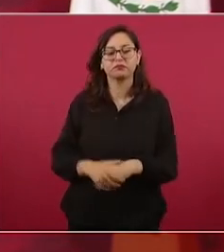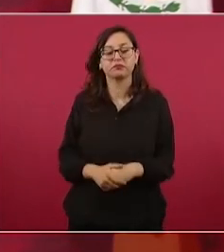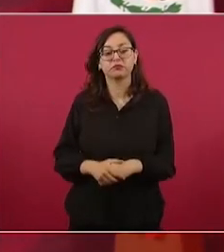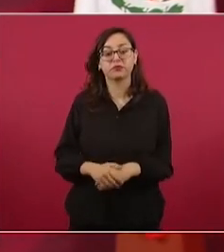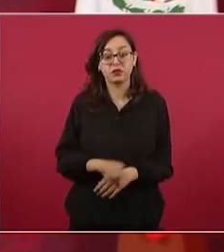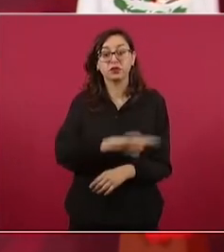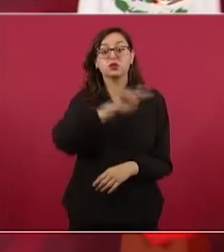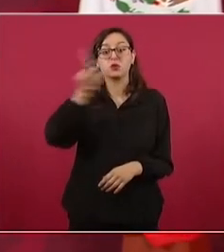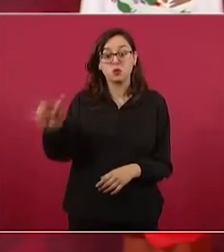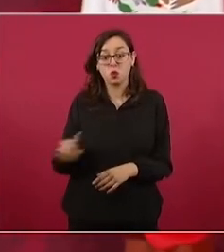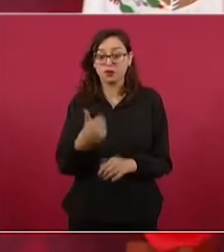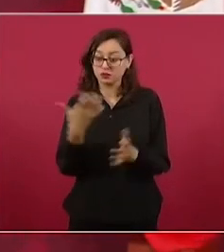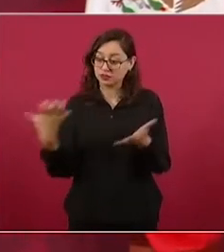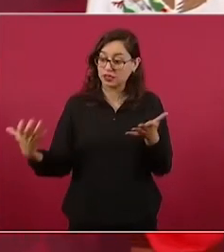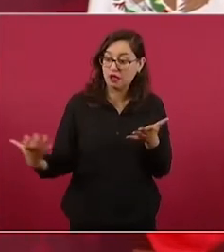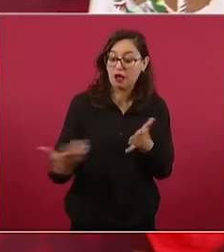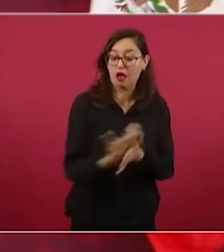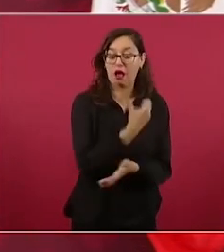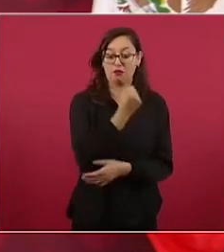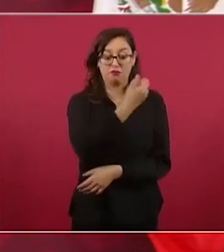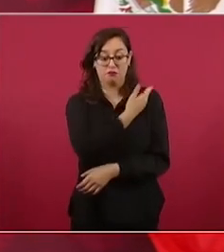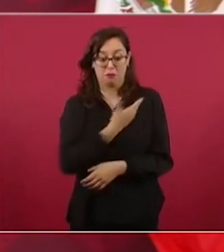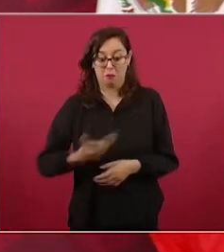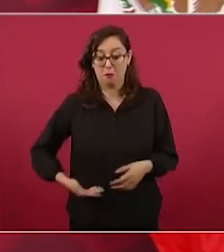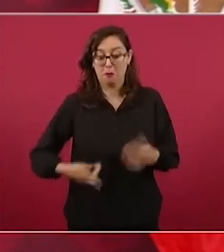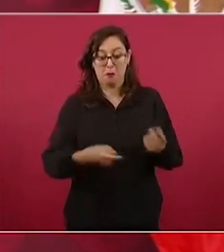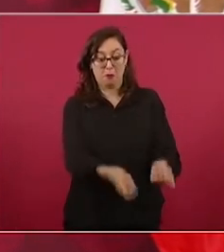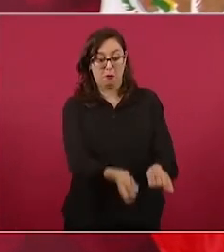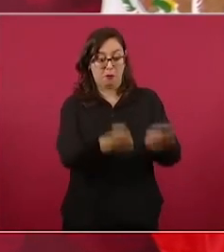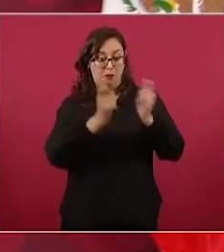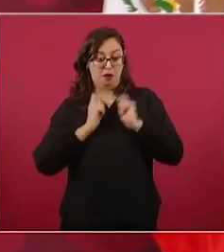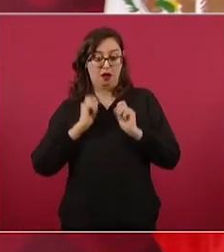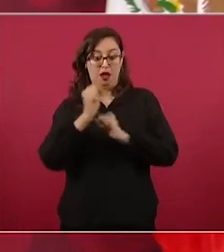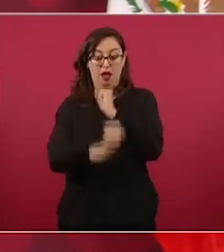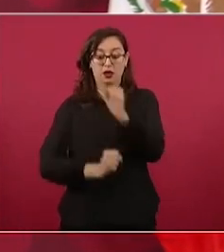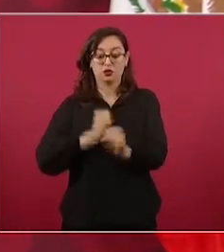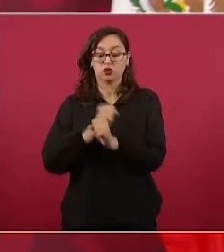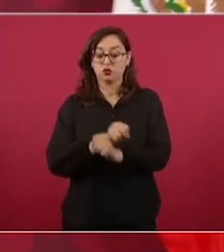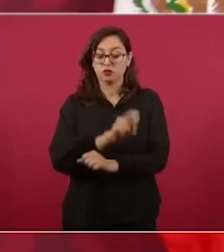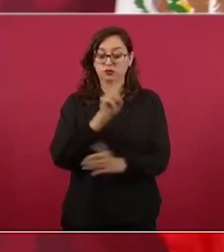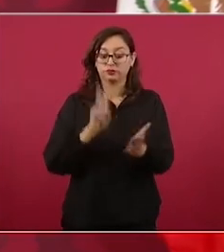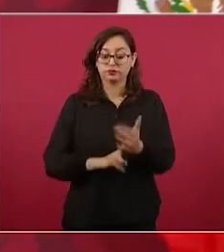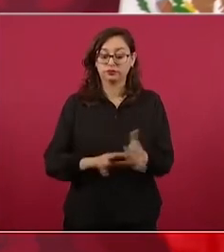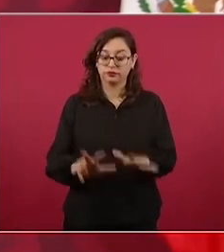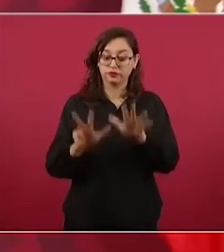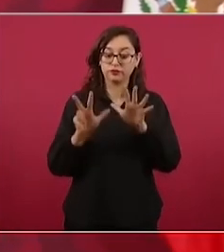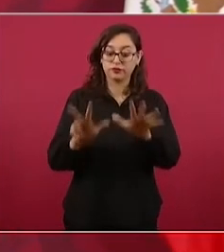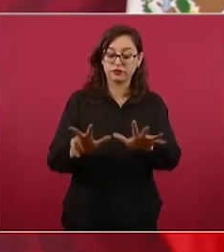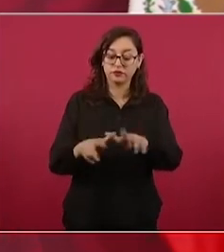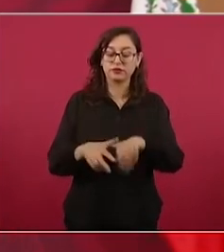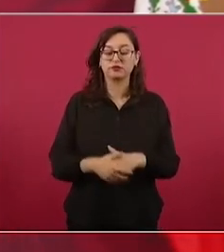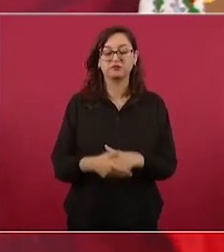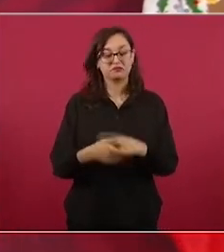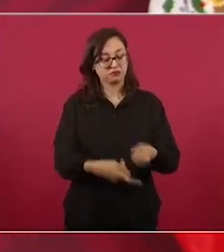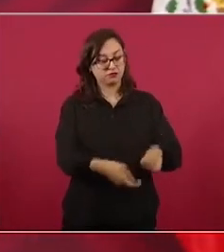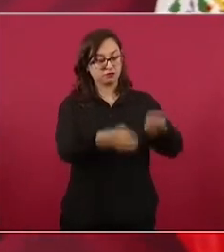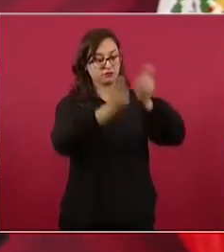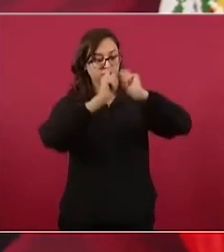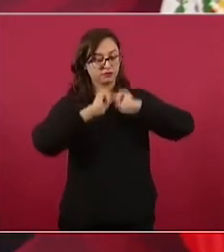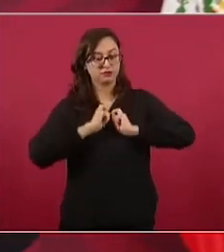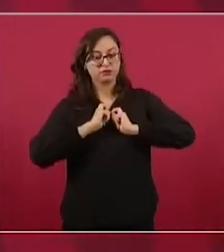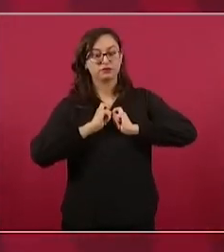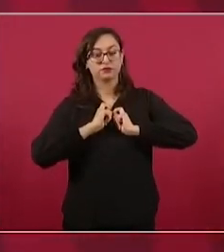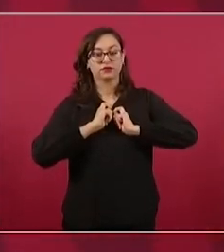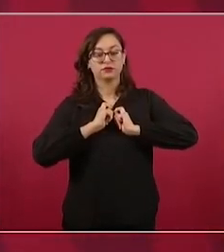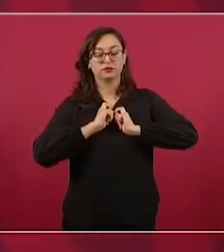Cuando triunfamos en el 18, me halagó mucho que